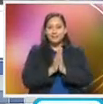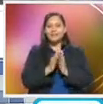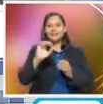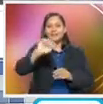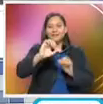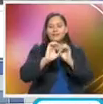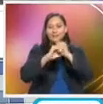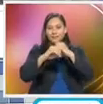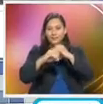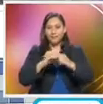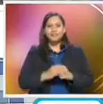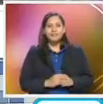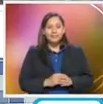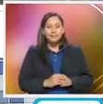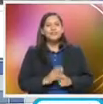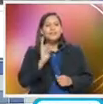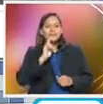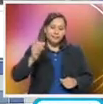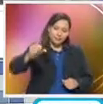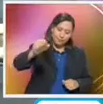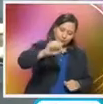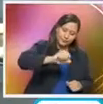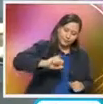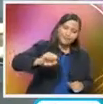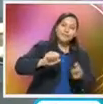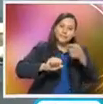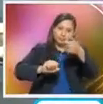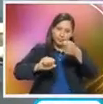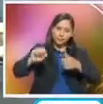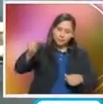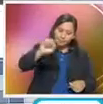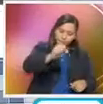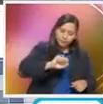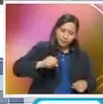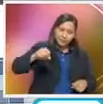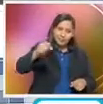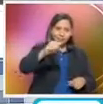sal. Gracias. Entonces, bueno, vamos a aquí irlo sazonando un poco.